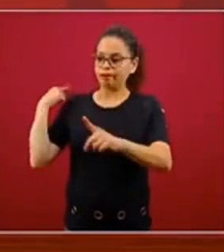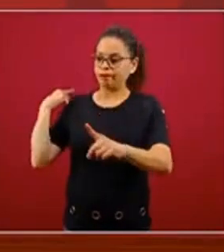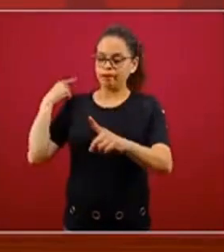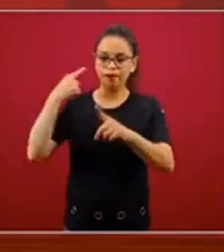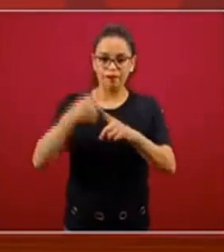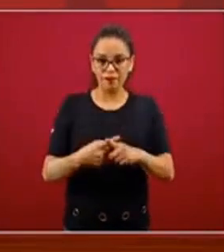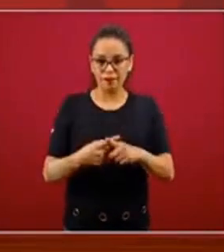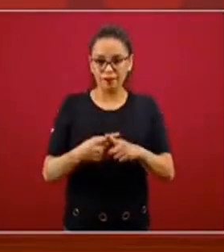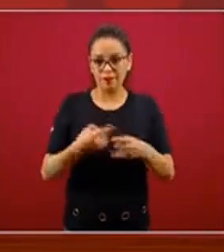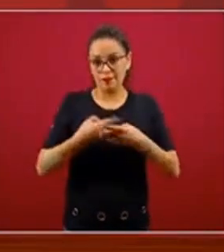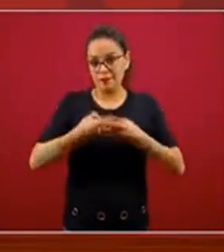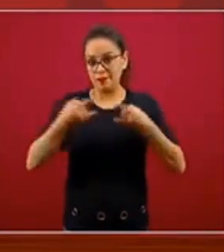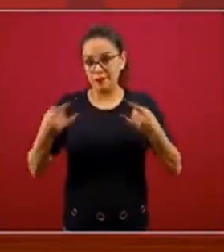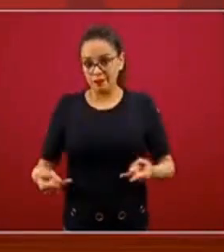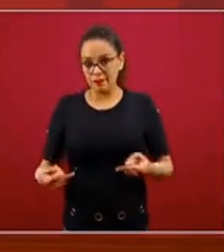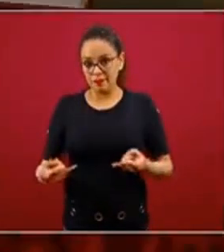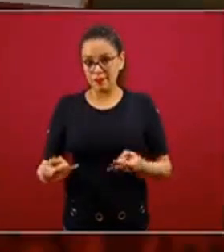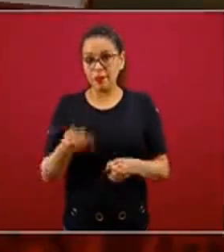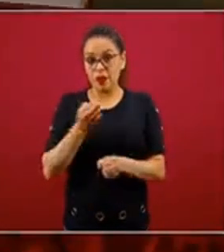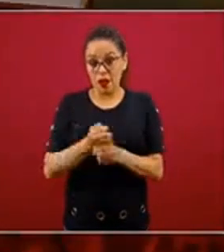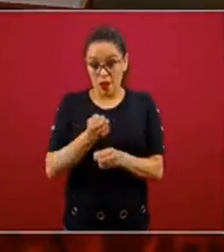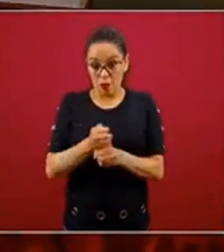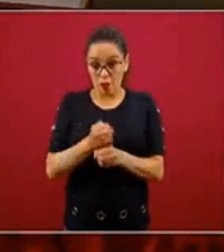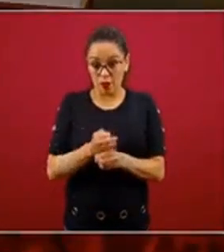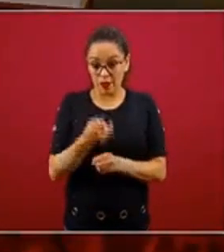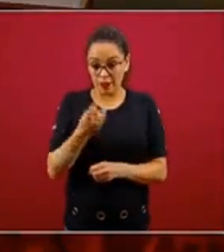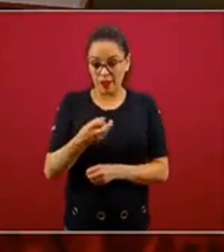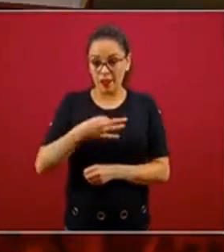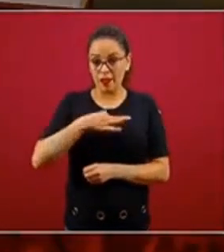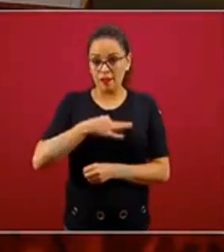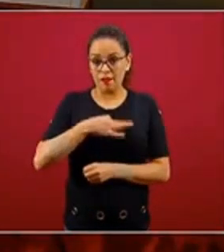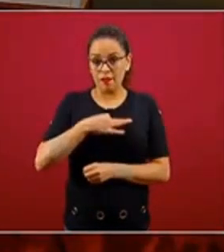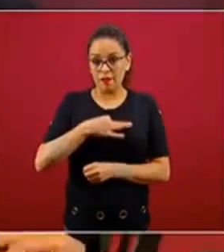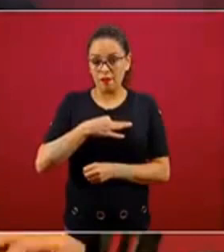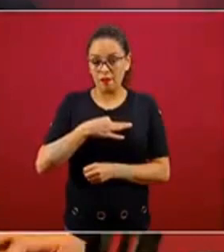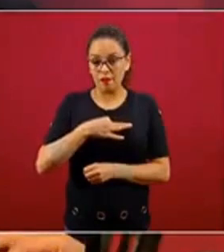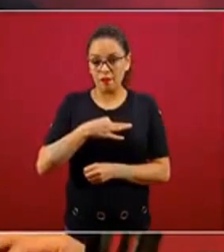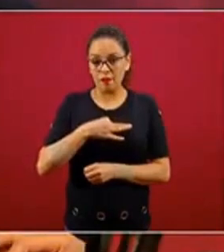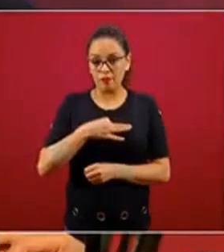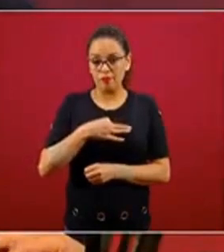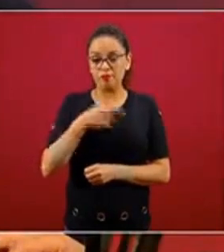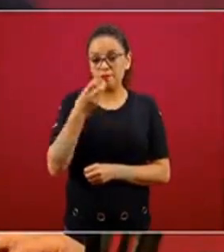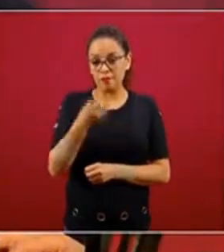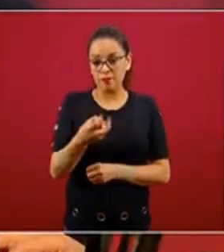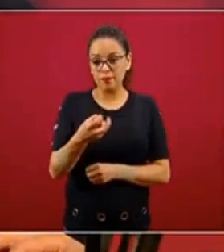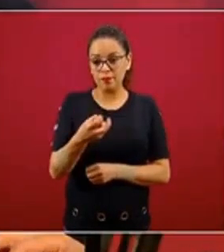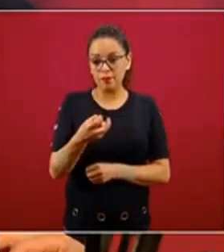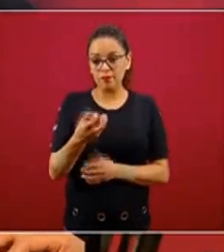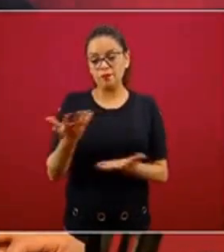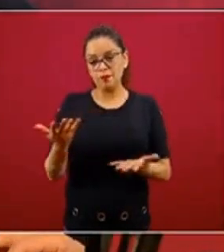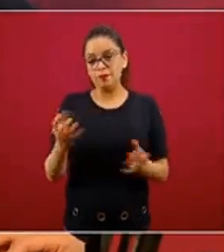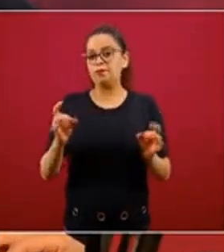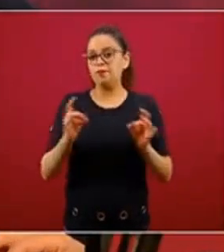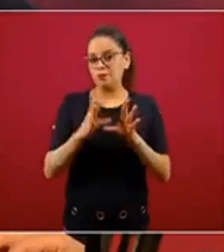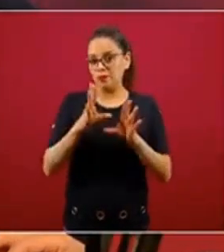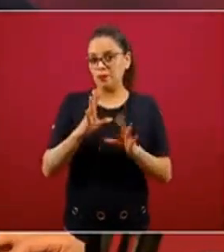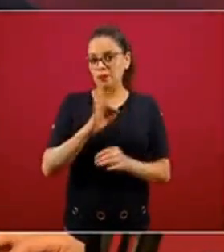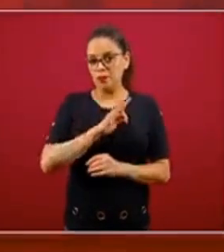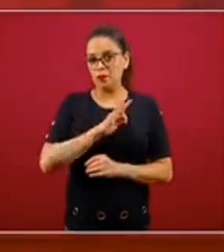haciendo ahorita historia con la inmunidad ante este virus, es posible que sean los más, es posible que sean los